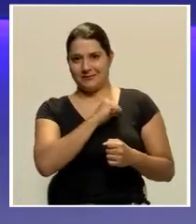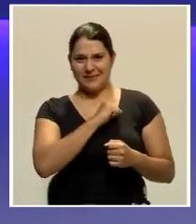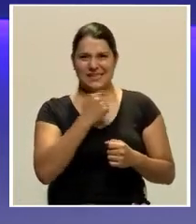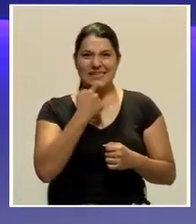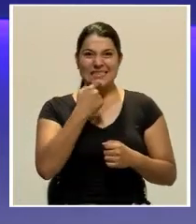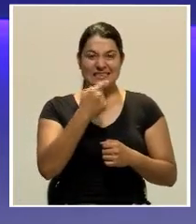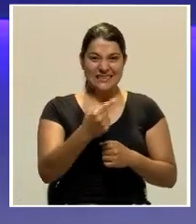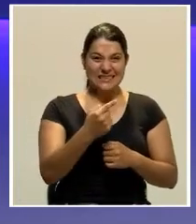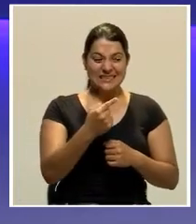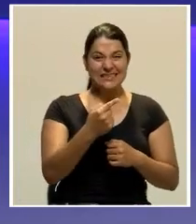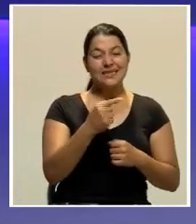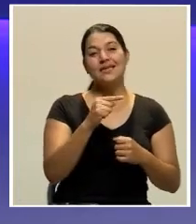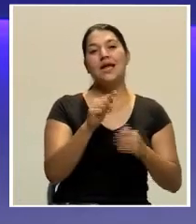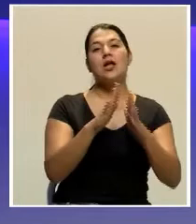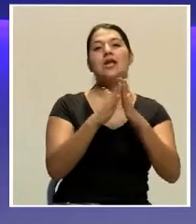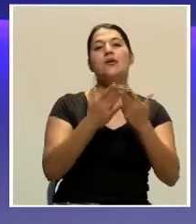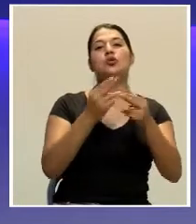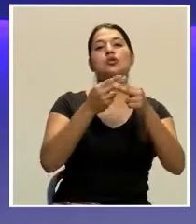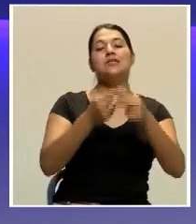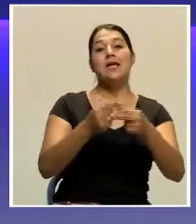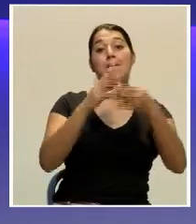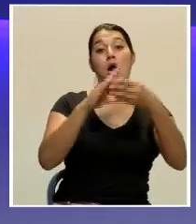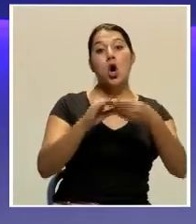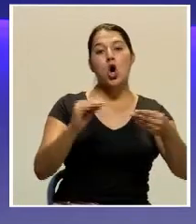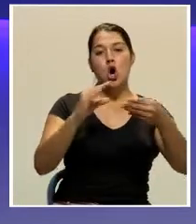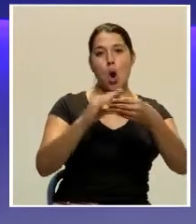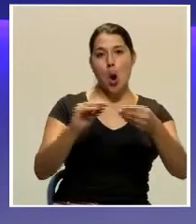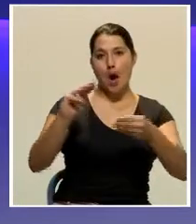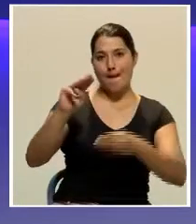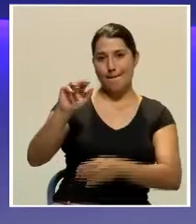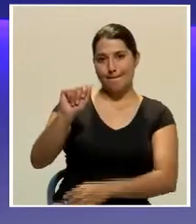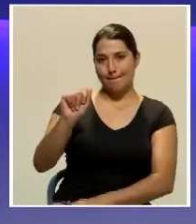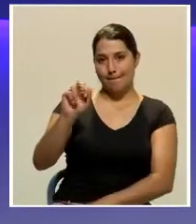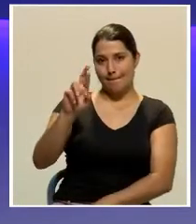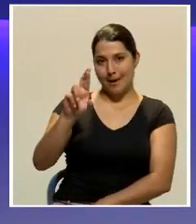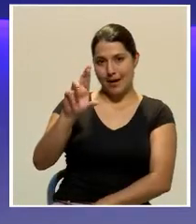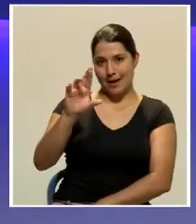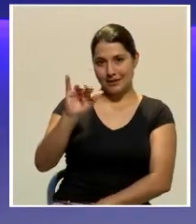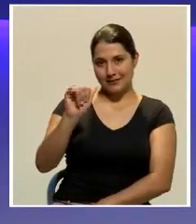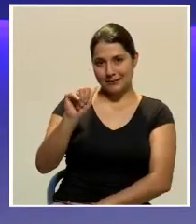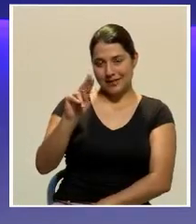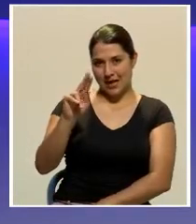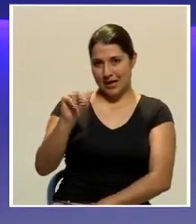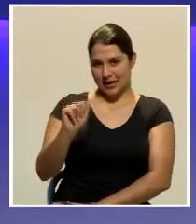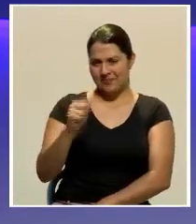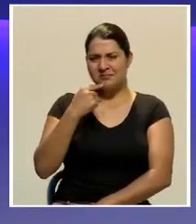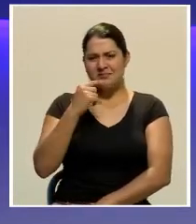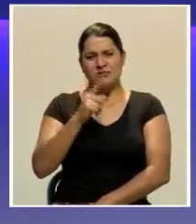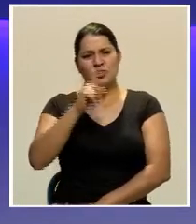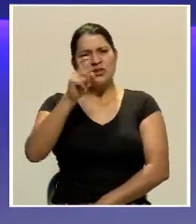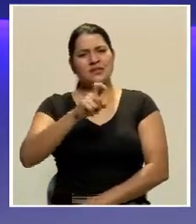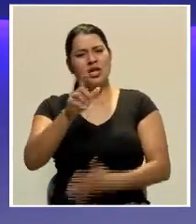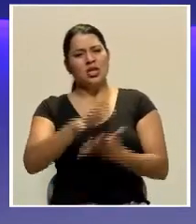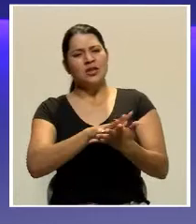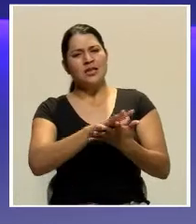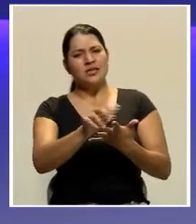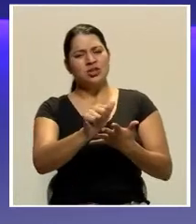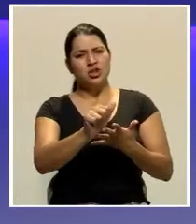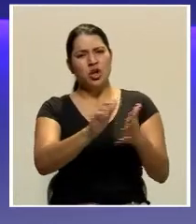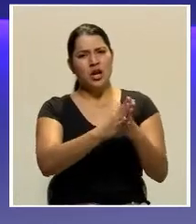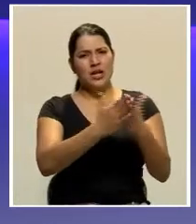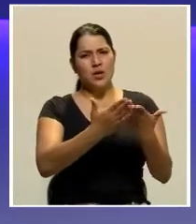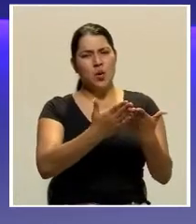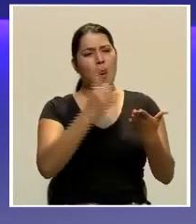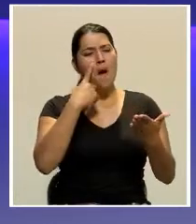de Crónicas Marcianas: no es necesario quemar libros para destruir una cultura.